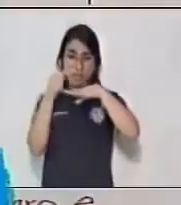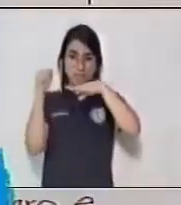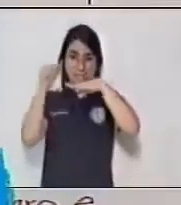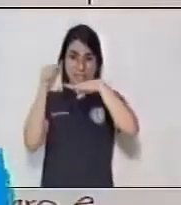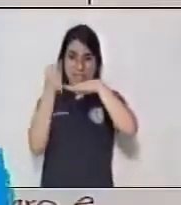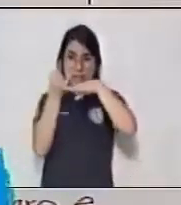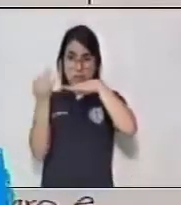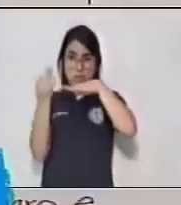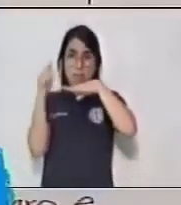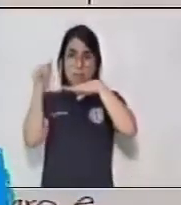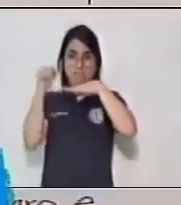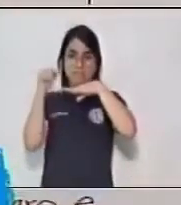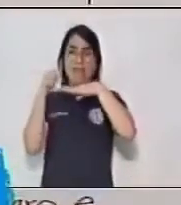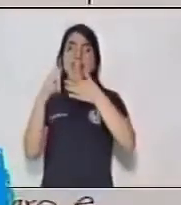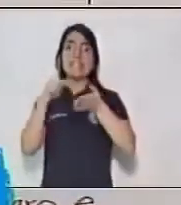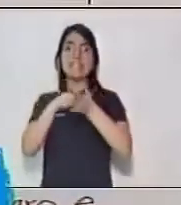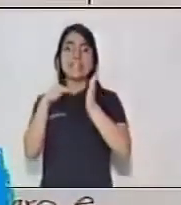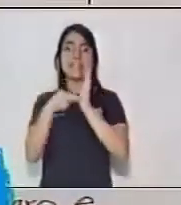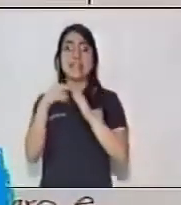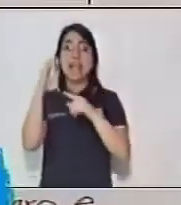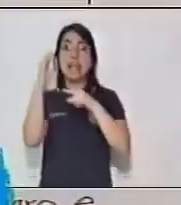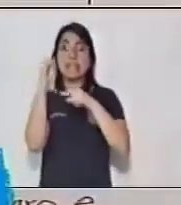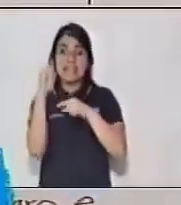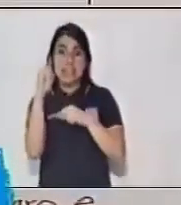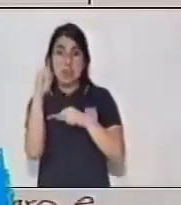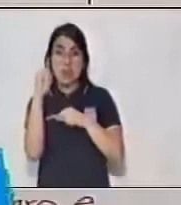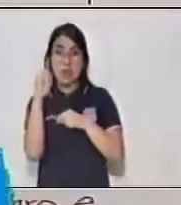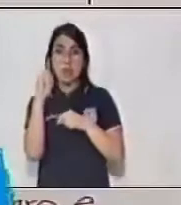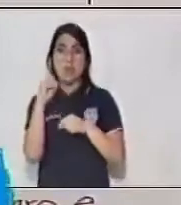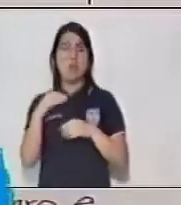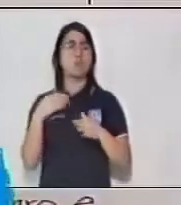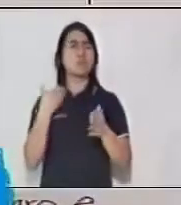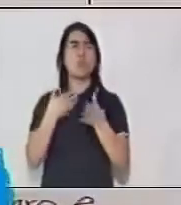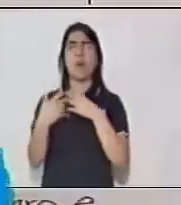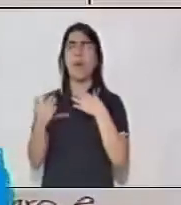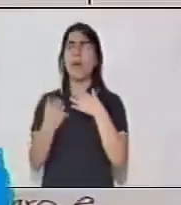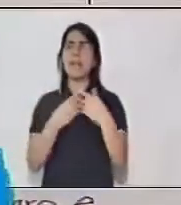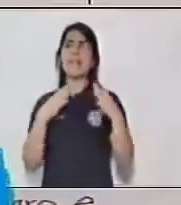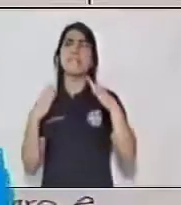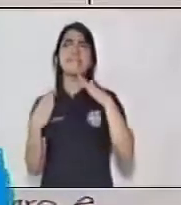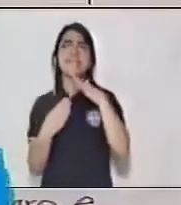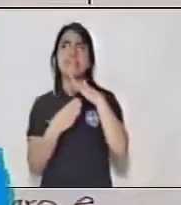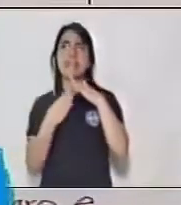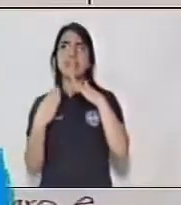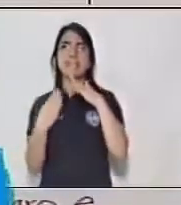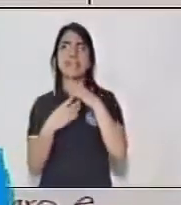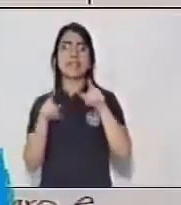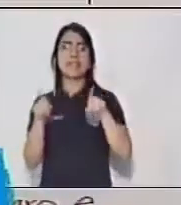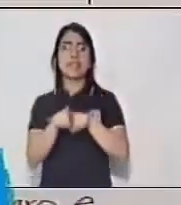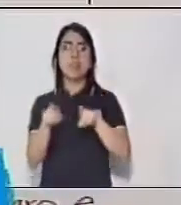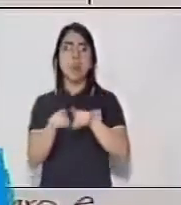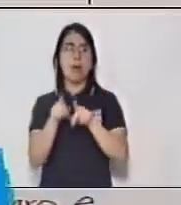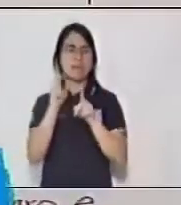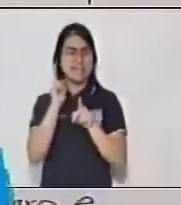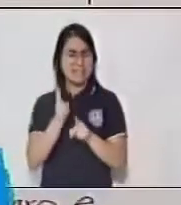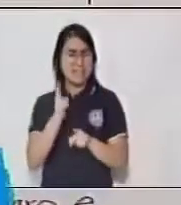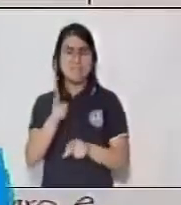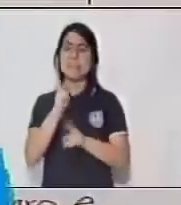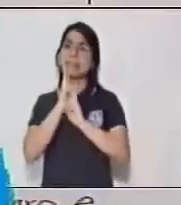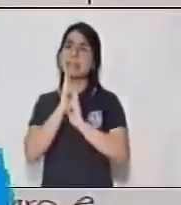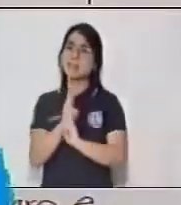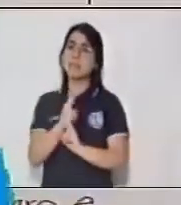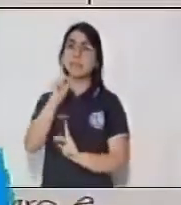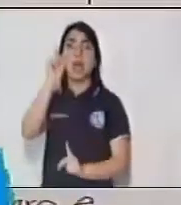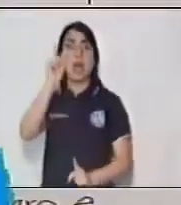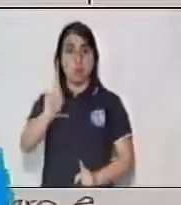base elevada al exponente 0, su resultado es 1. Y luego